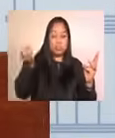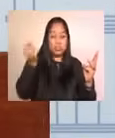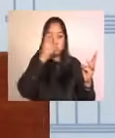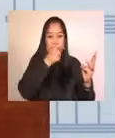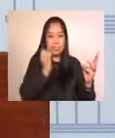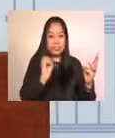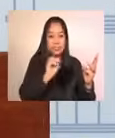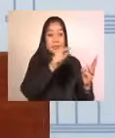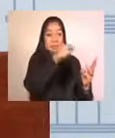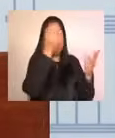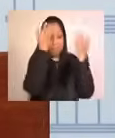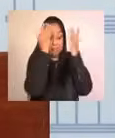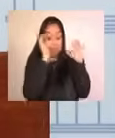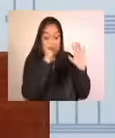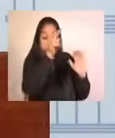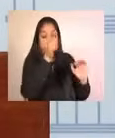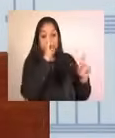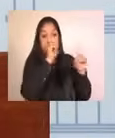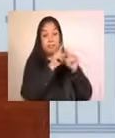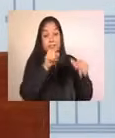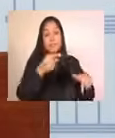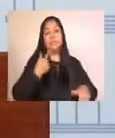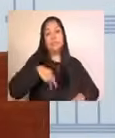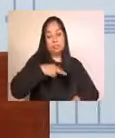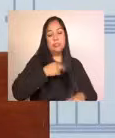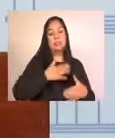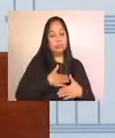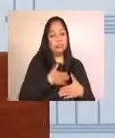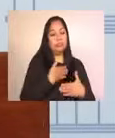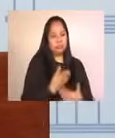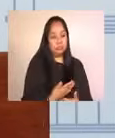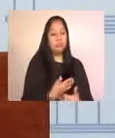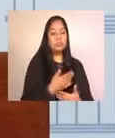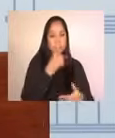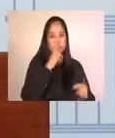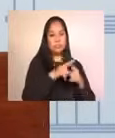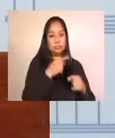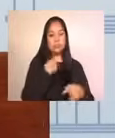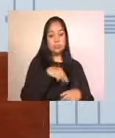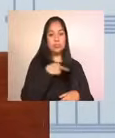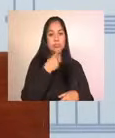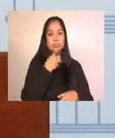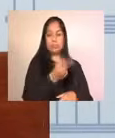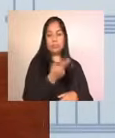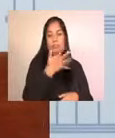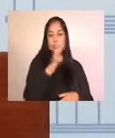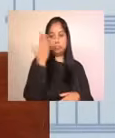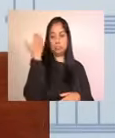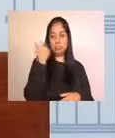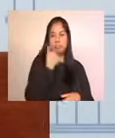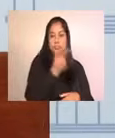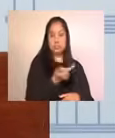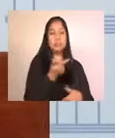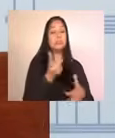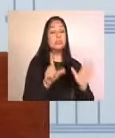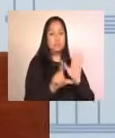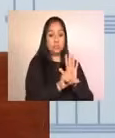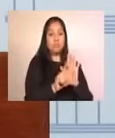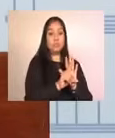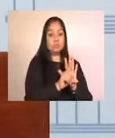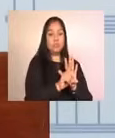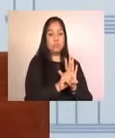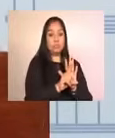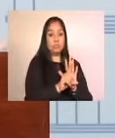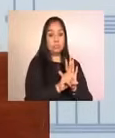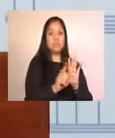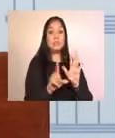Sofía. En todo caso, estamos confiados, como dije hace unos minutos, de que pues